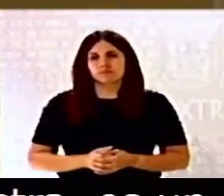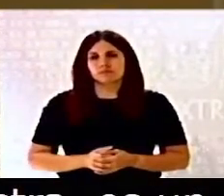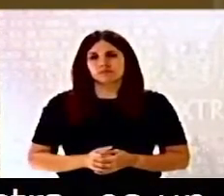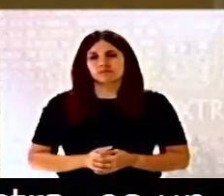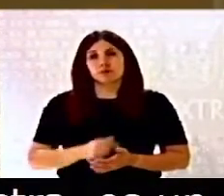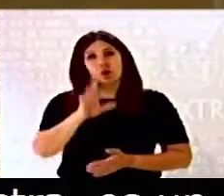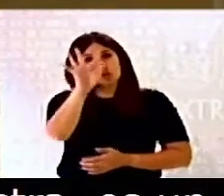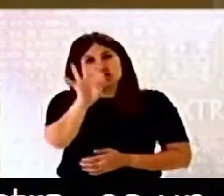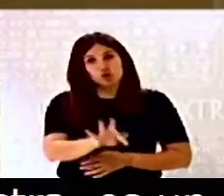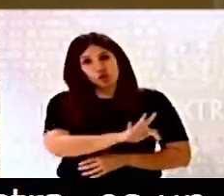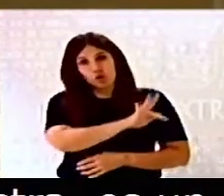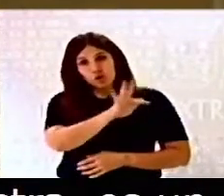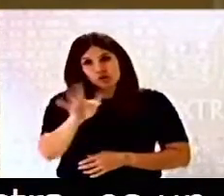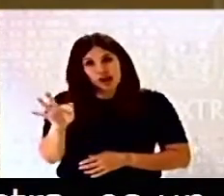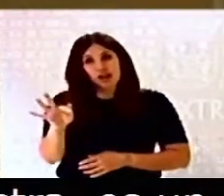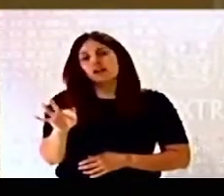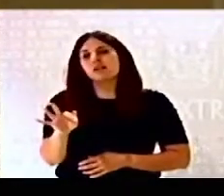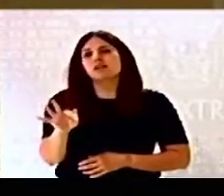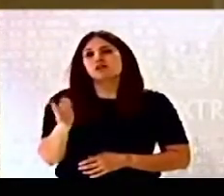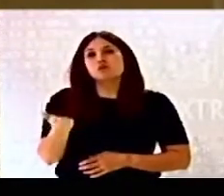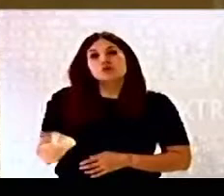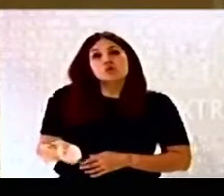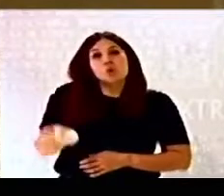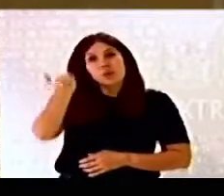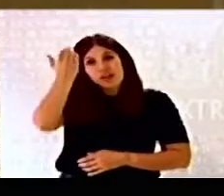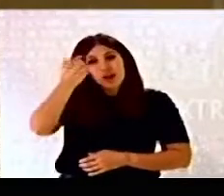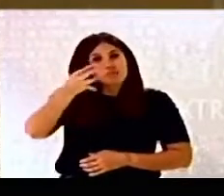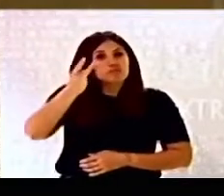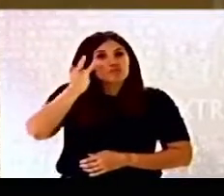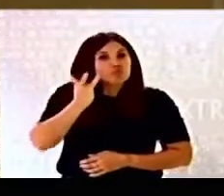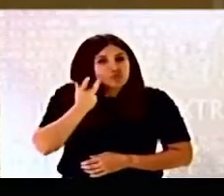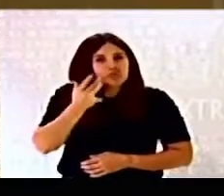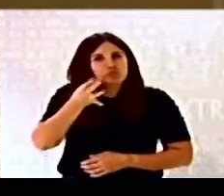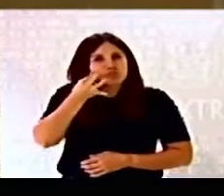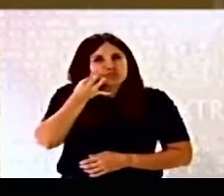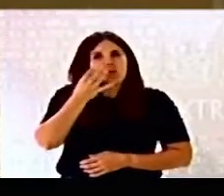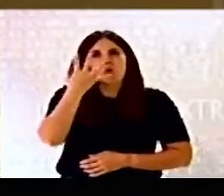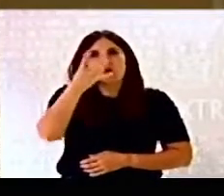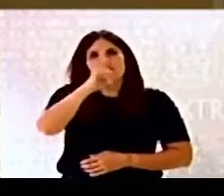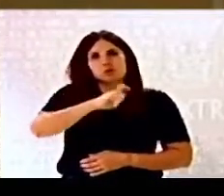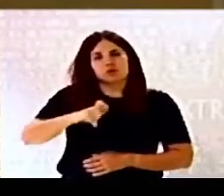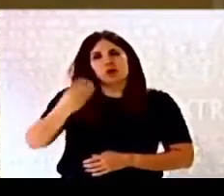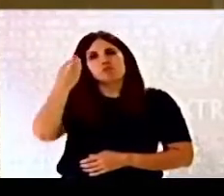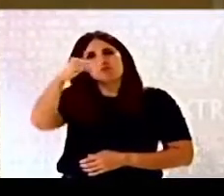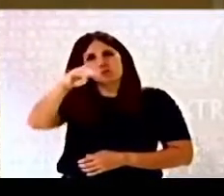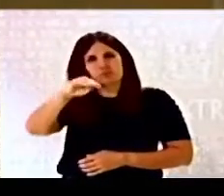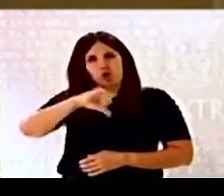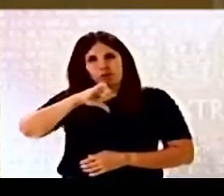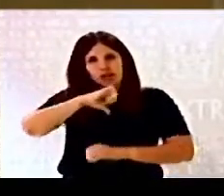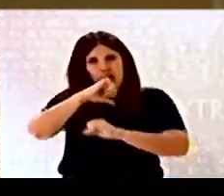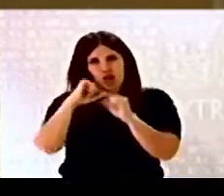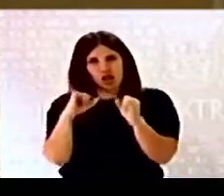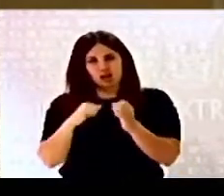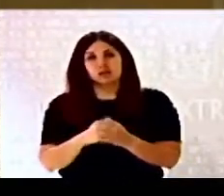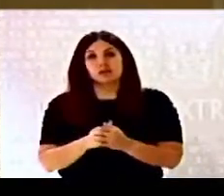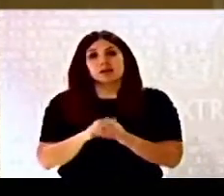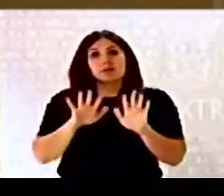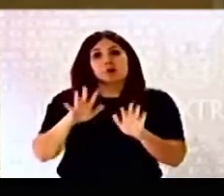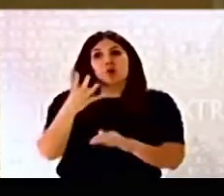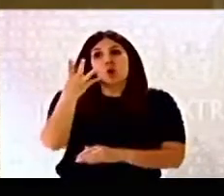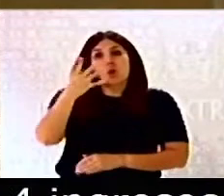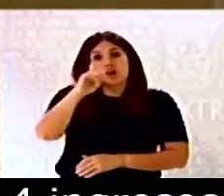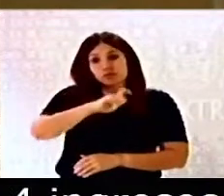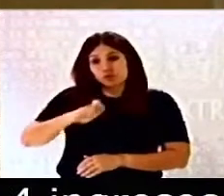en total una subida neta de 4 ingresos, pero son 4 ingresos